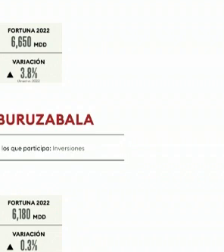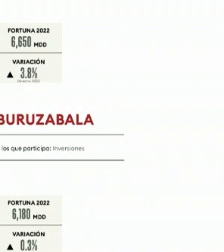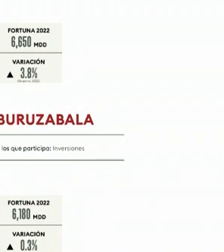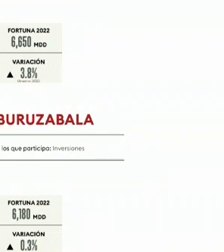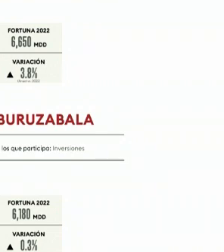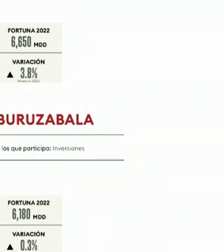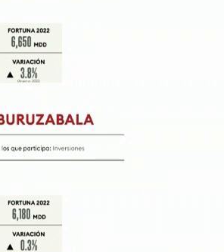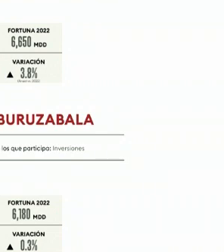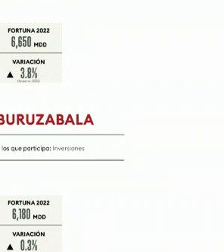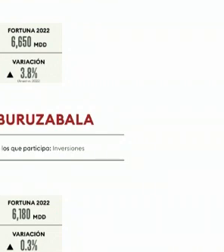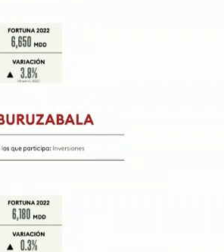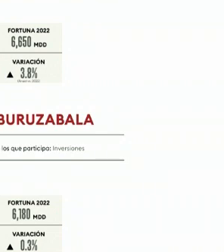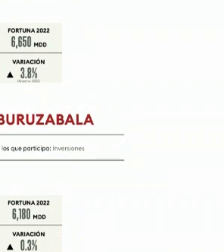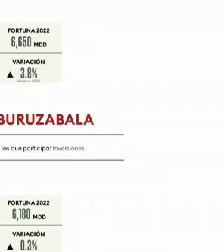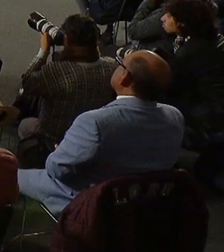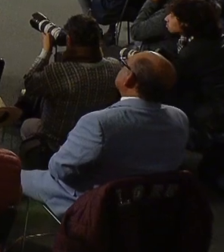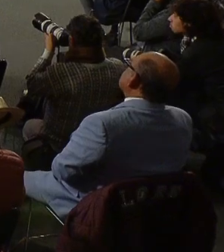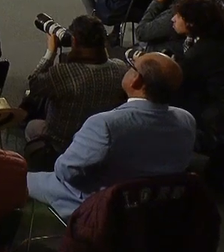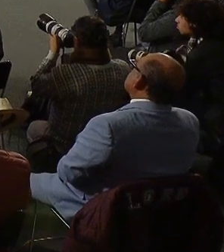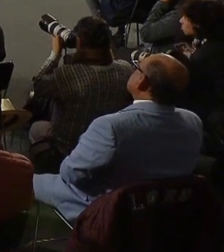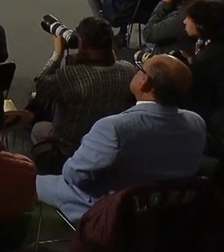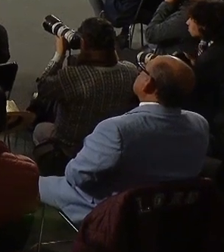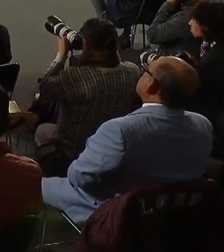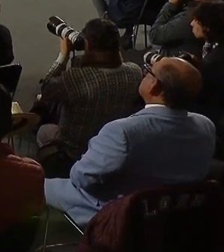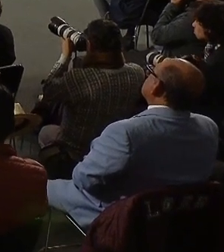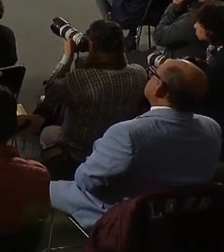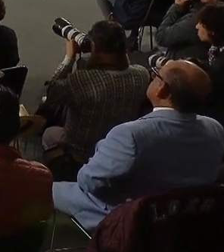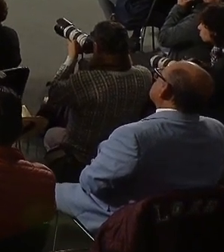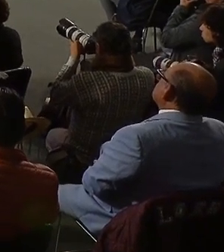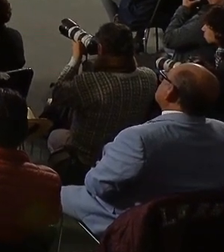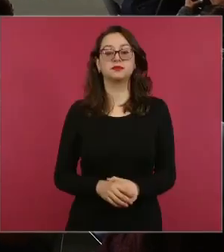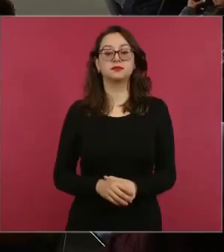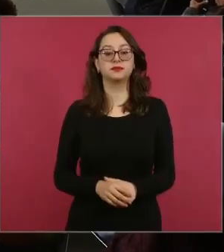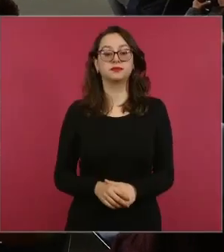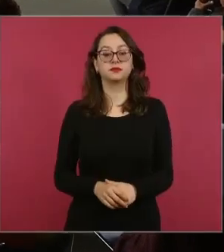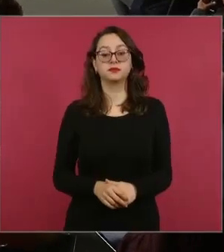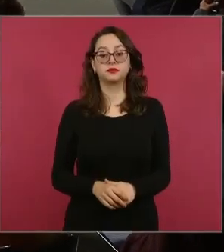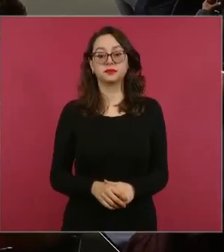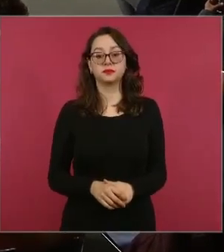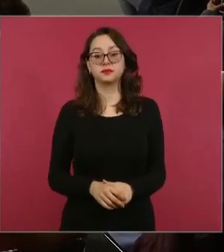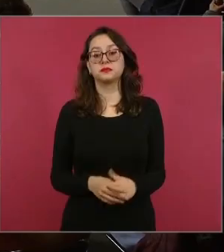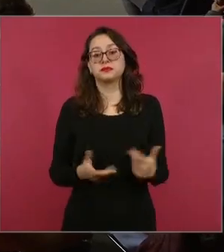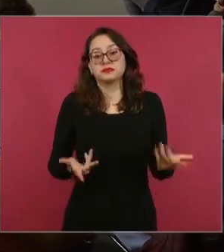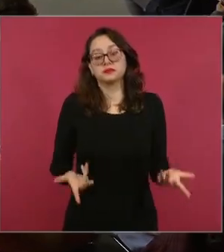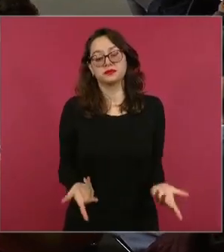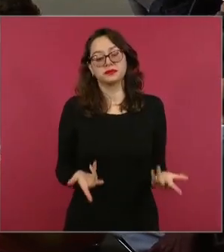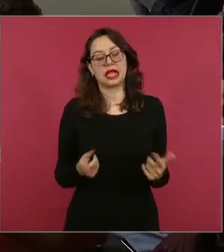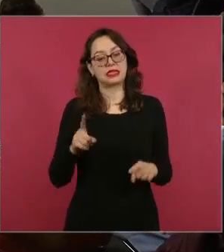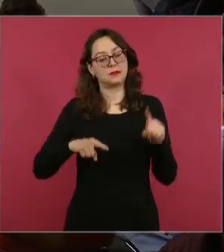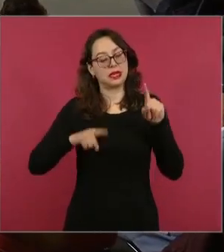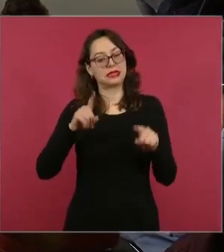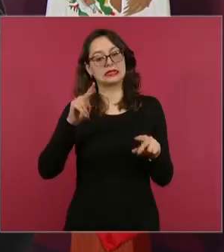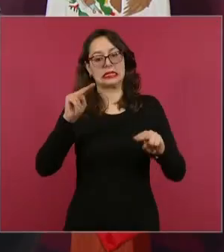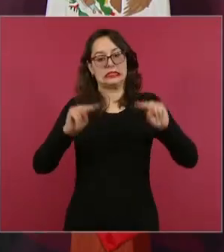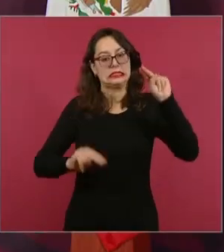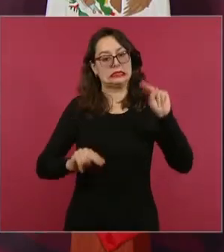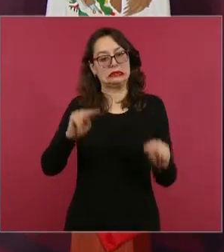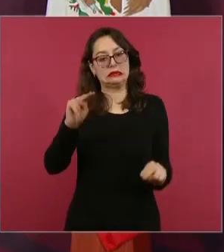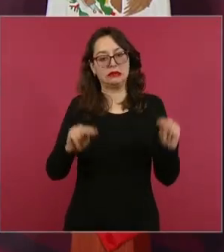pues pero yo a veces digo por qué te ofendes este